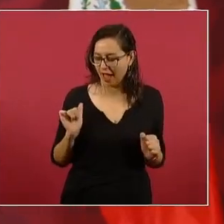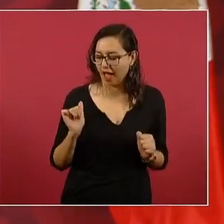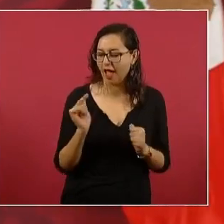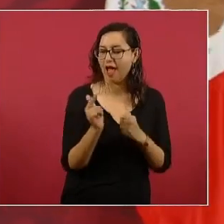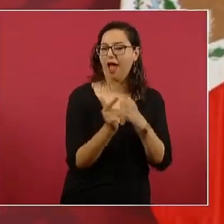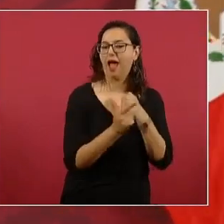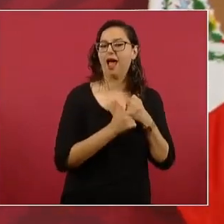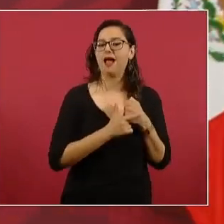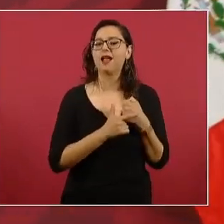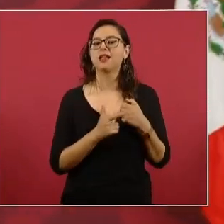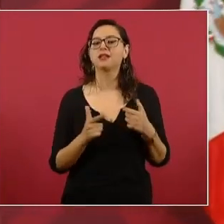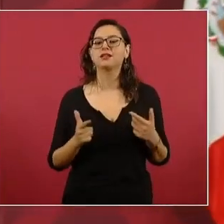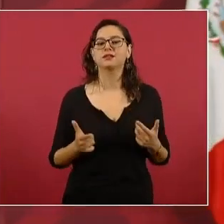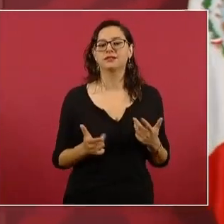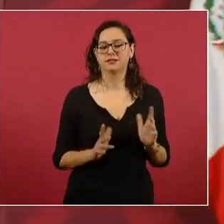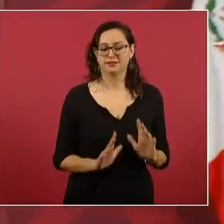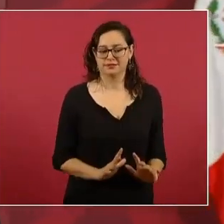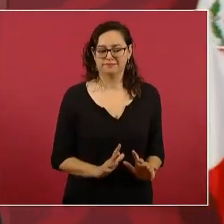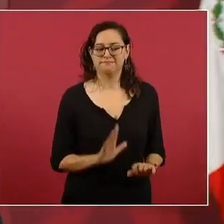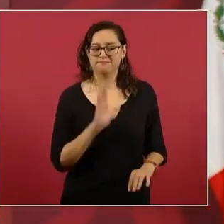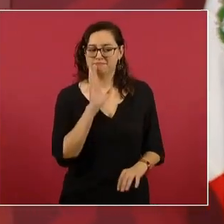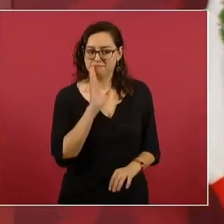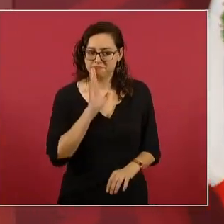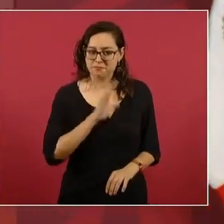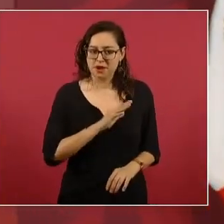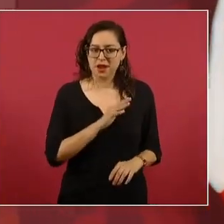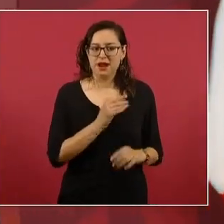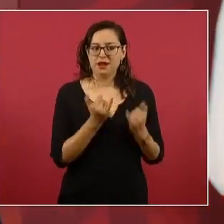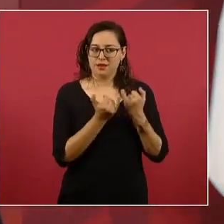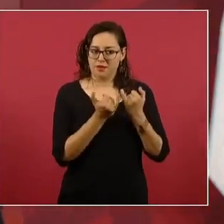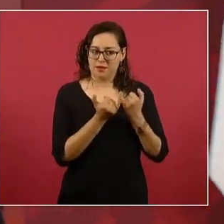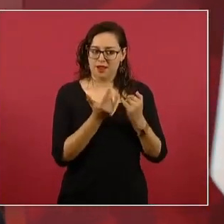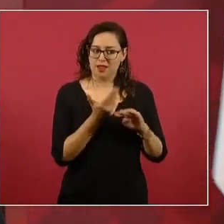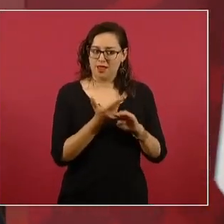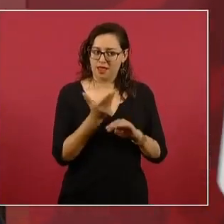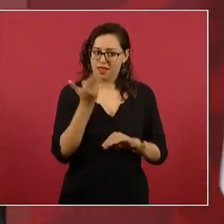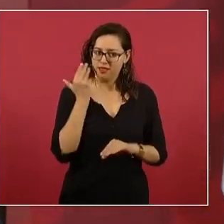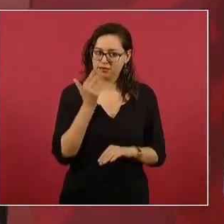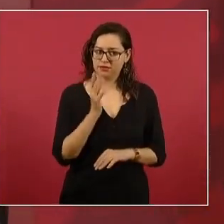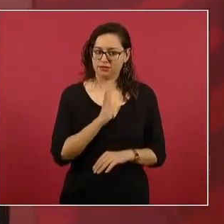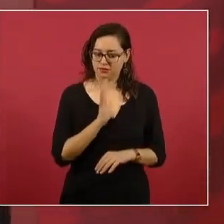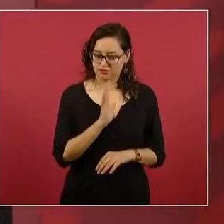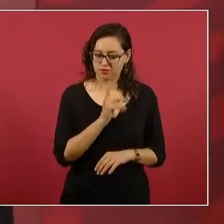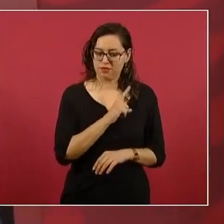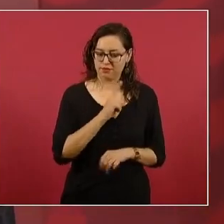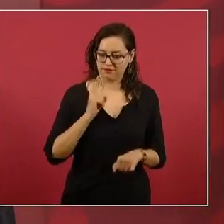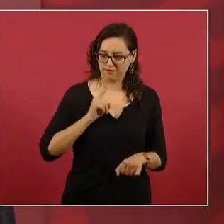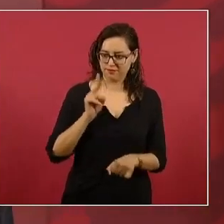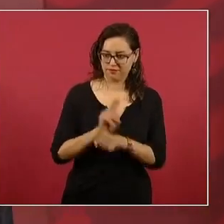que se haya regresado a lo de antes.